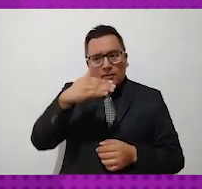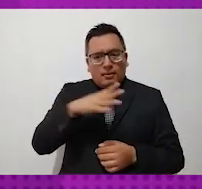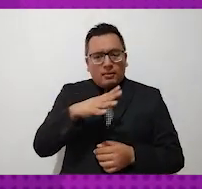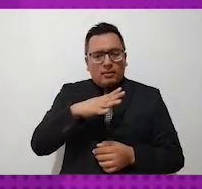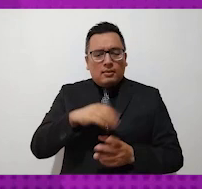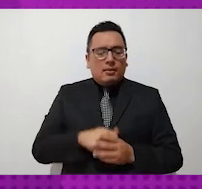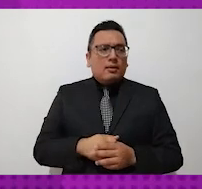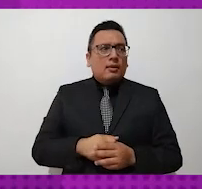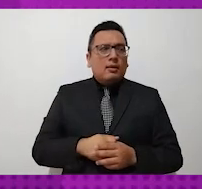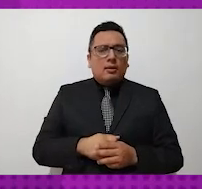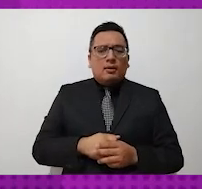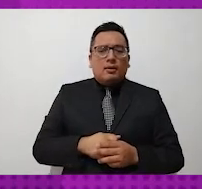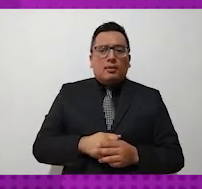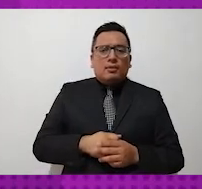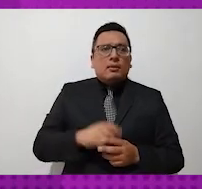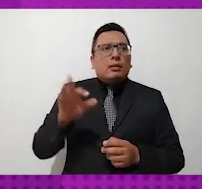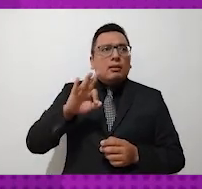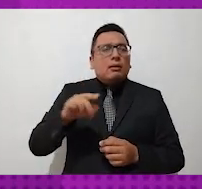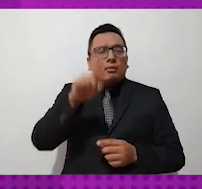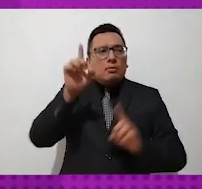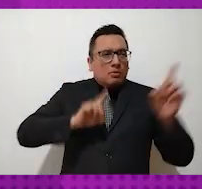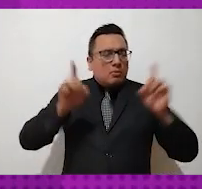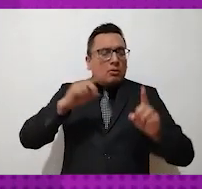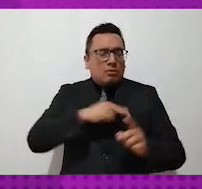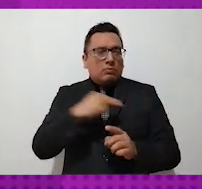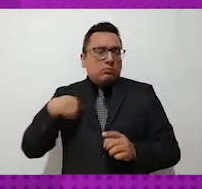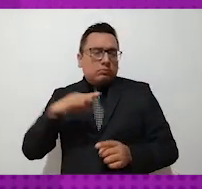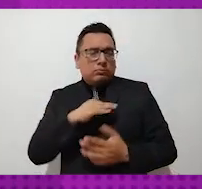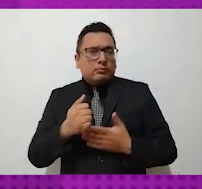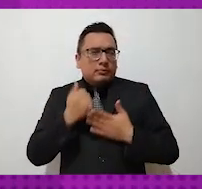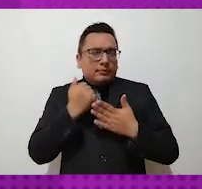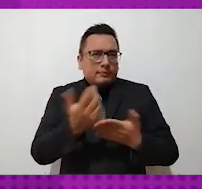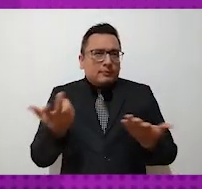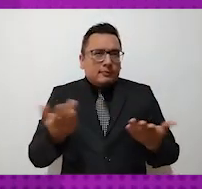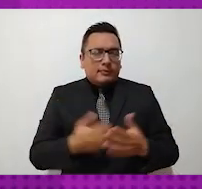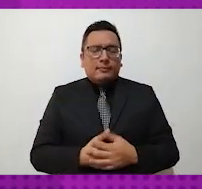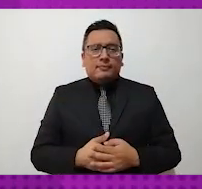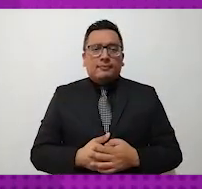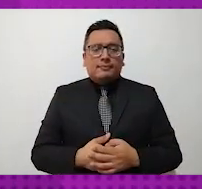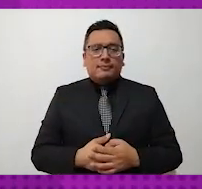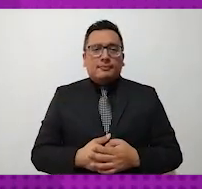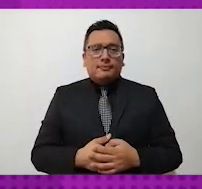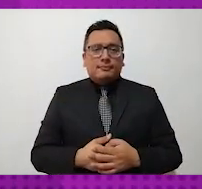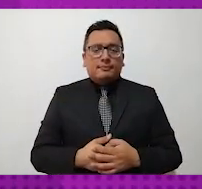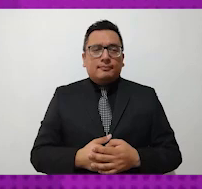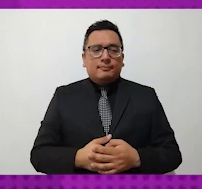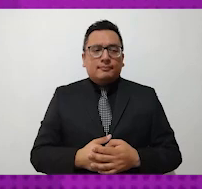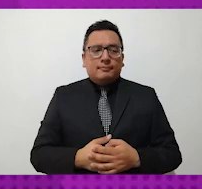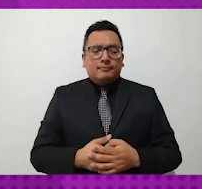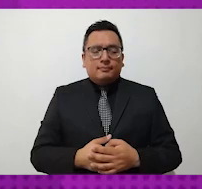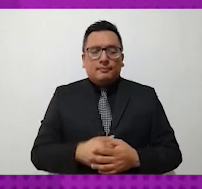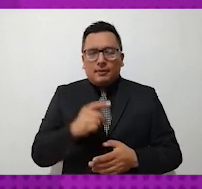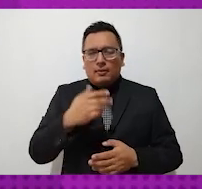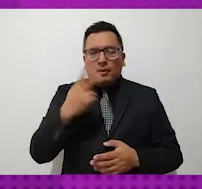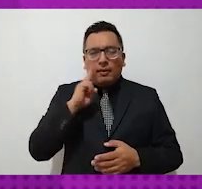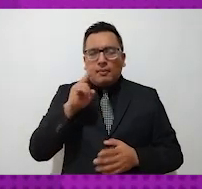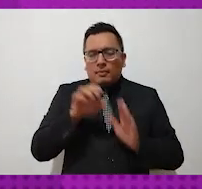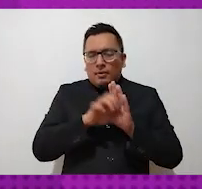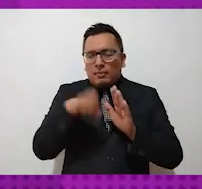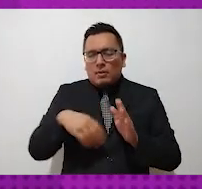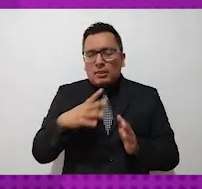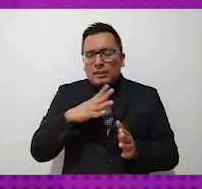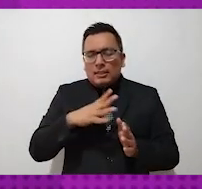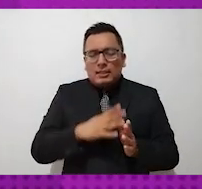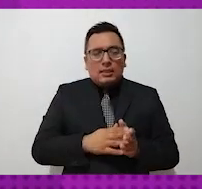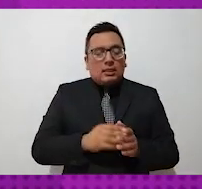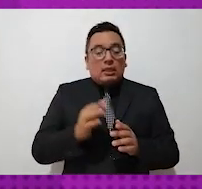una orientación, que hay un servicio que se ofrece para poder presentar esa denuncia. Hay un plazo. De repente somos